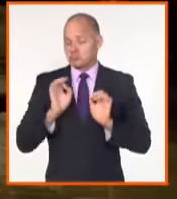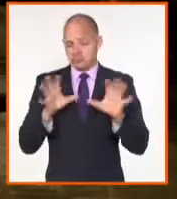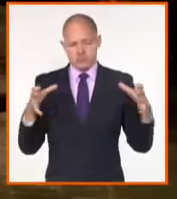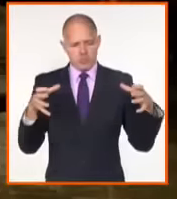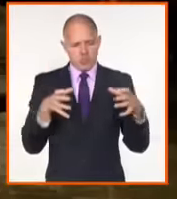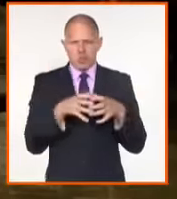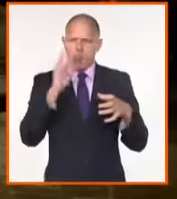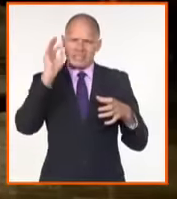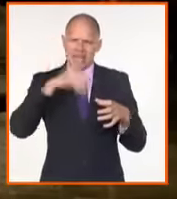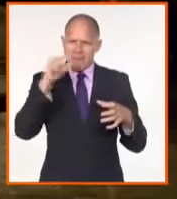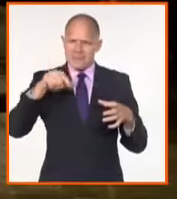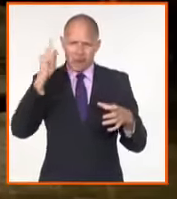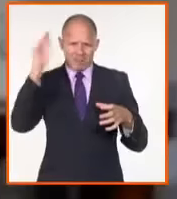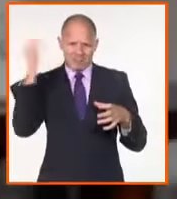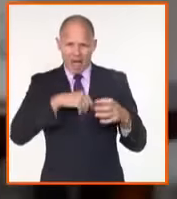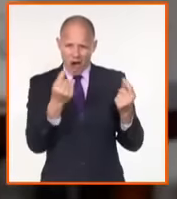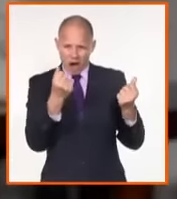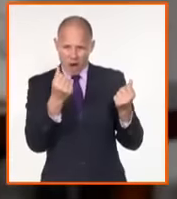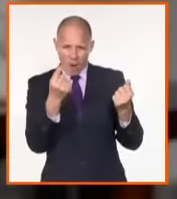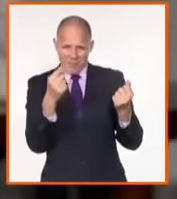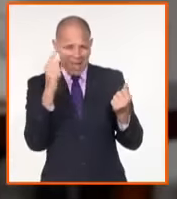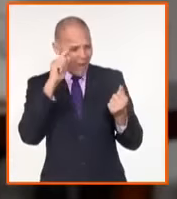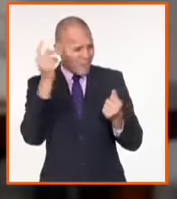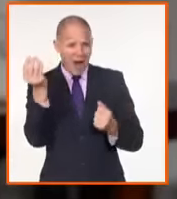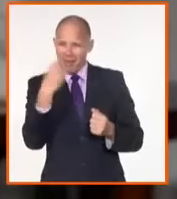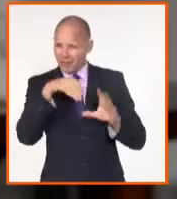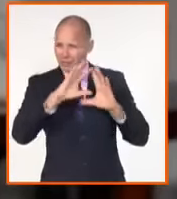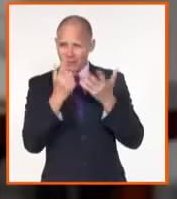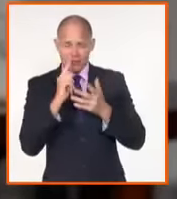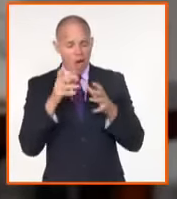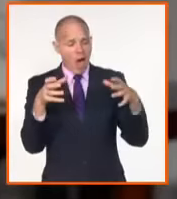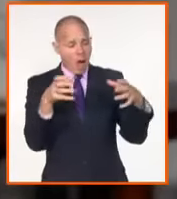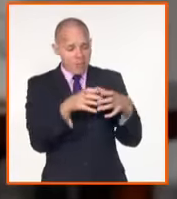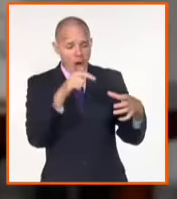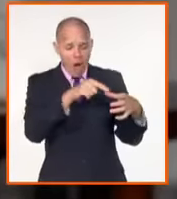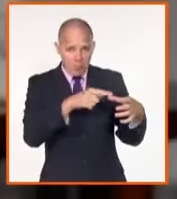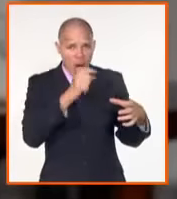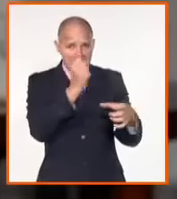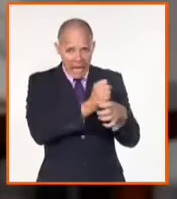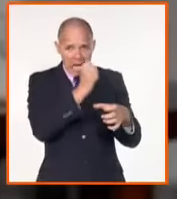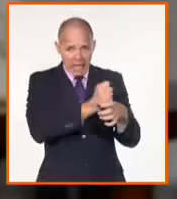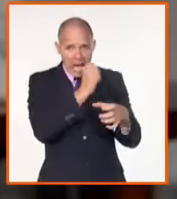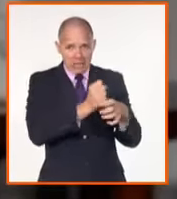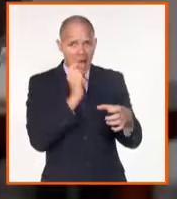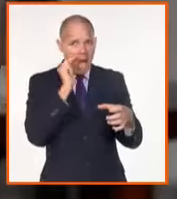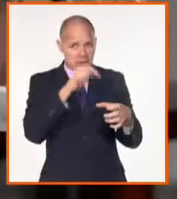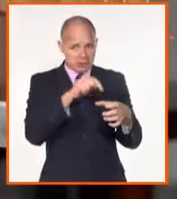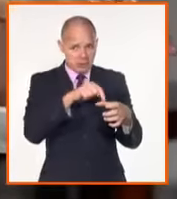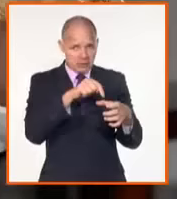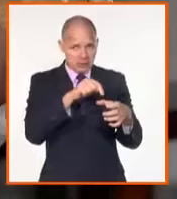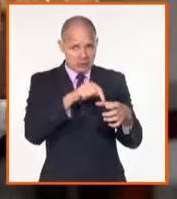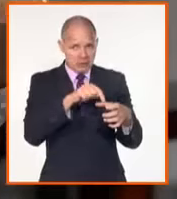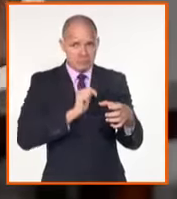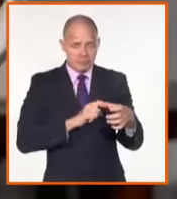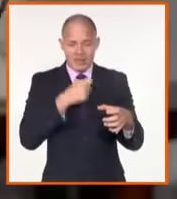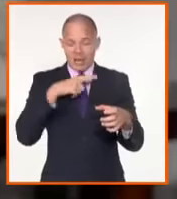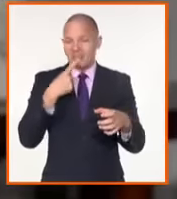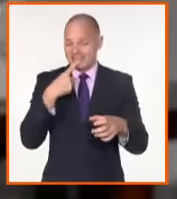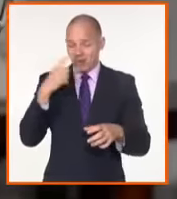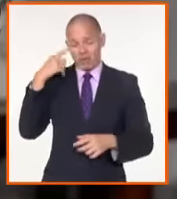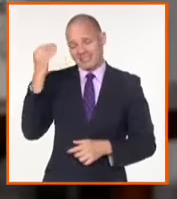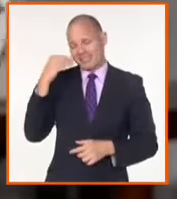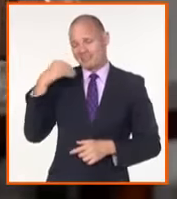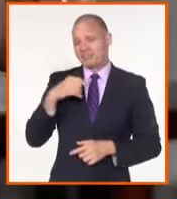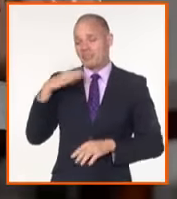expertos, de economistas, de juristas. Aquí vienen muchos, me consta porque los veo. Hay veces que parece esta la Universidad de La Habana o